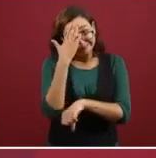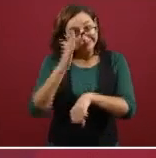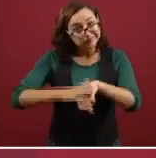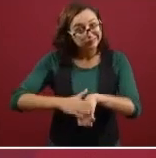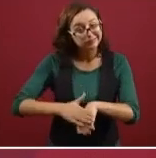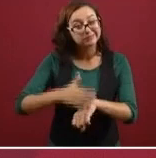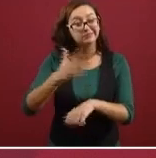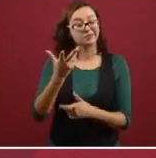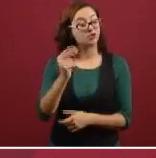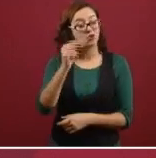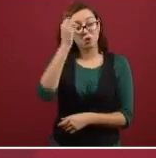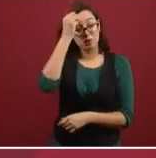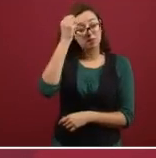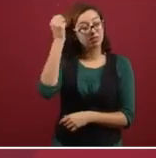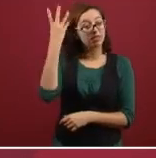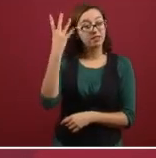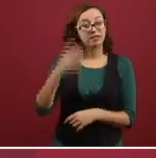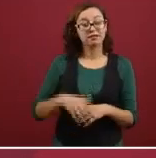siempre he dicho,